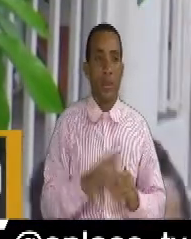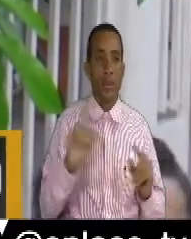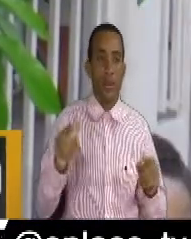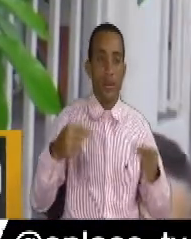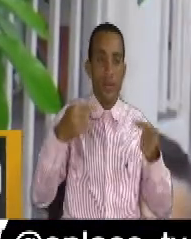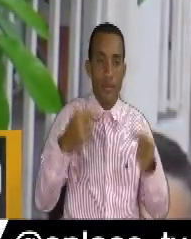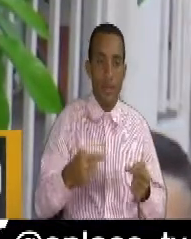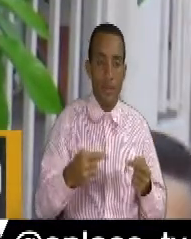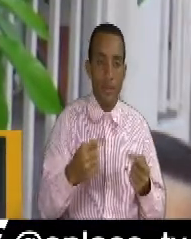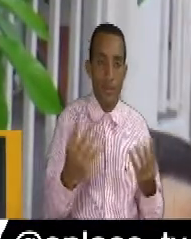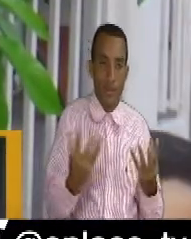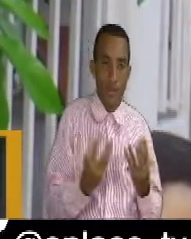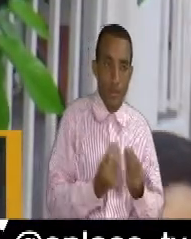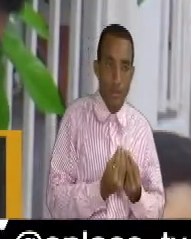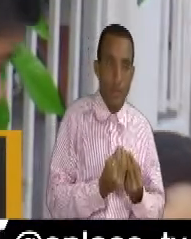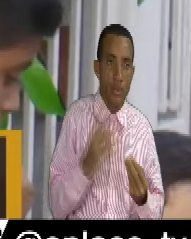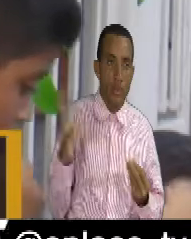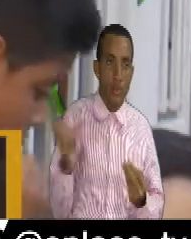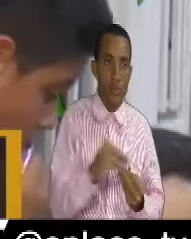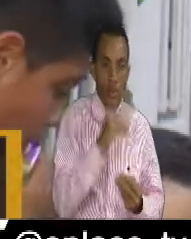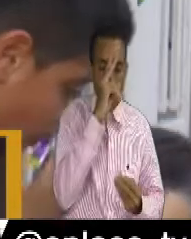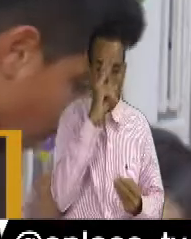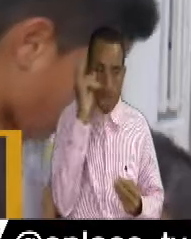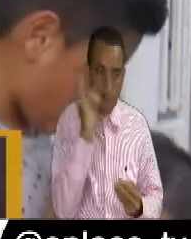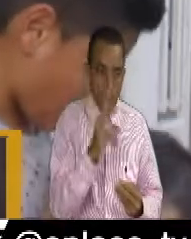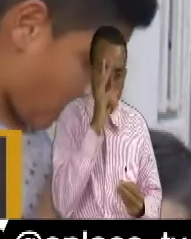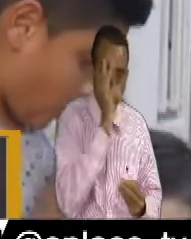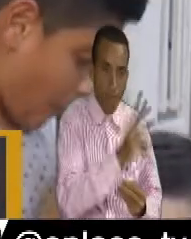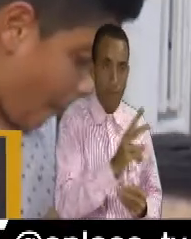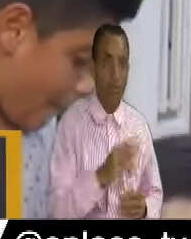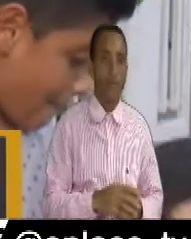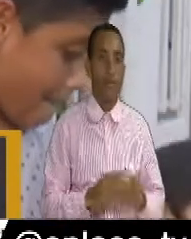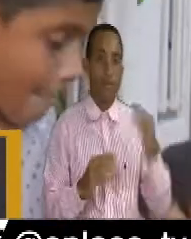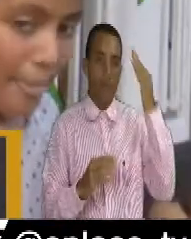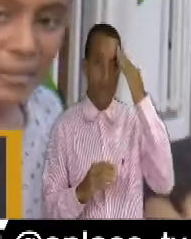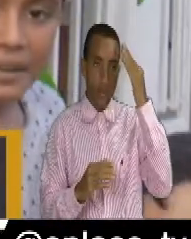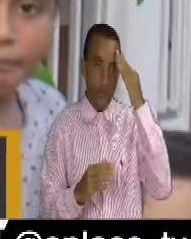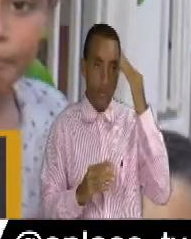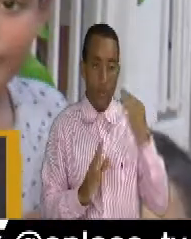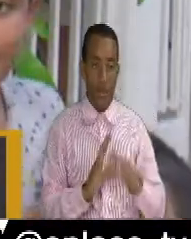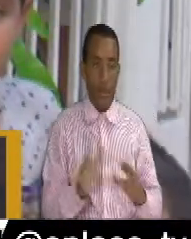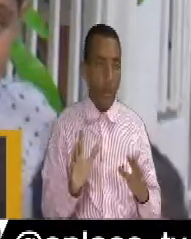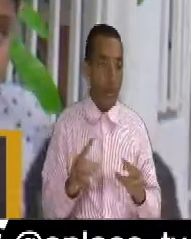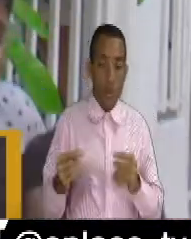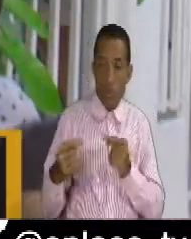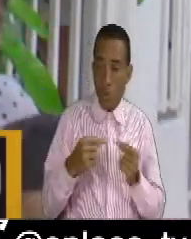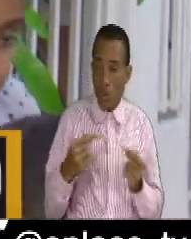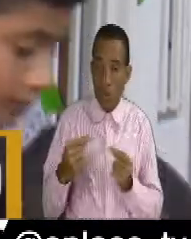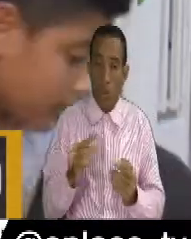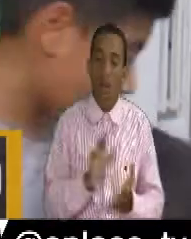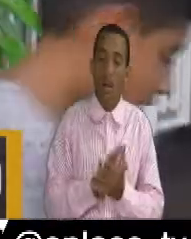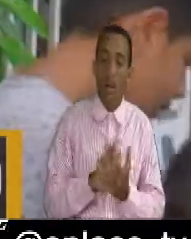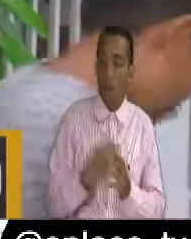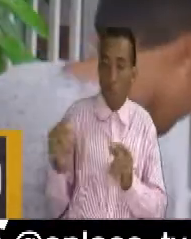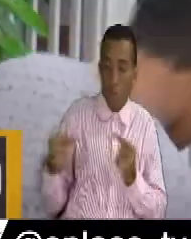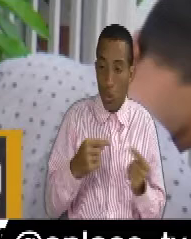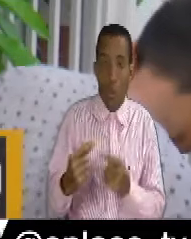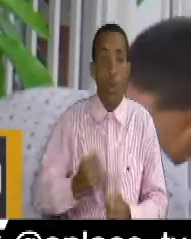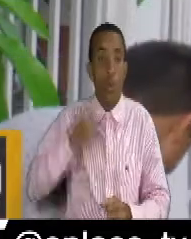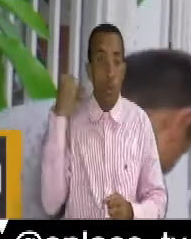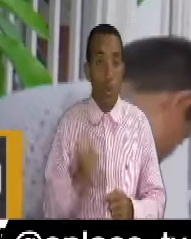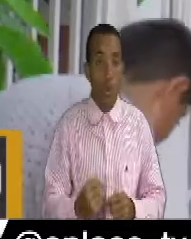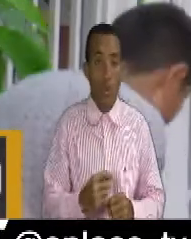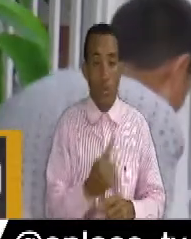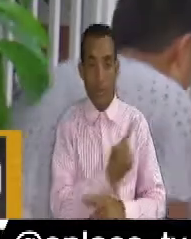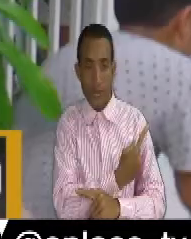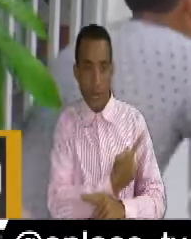hemos trabajado con todo el respeto, ¿sí? Sabemos de que aquí nadie va a regalar nada en este tipo de torneos y bueno, esta semana